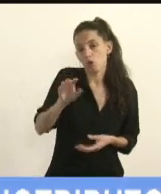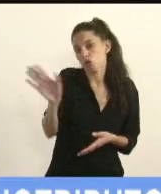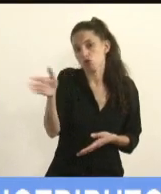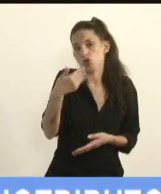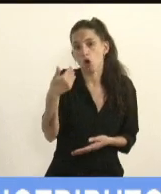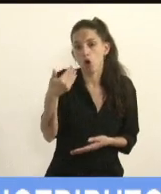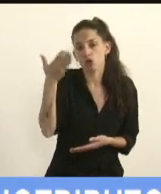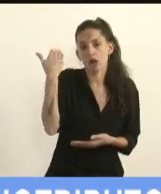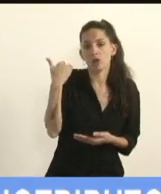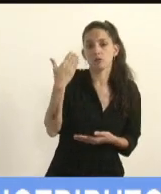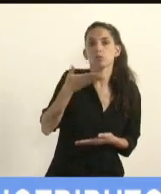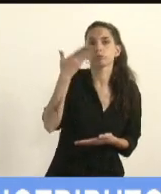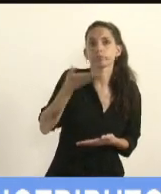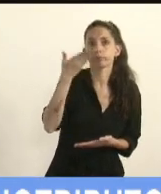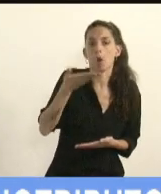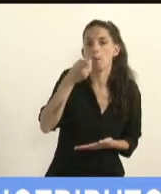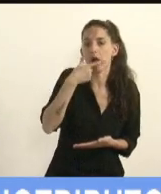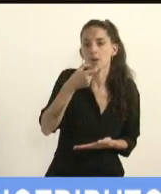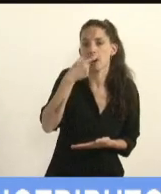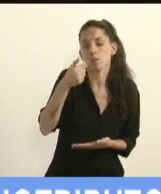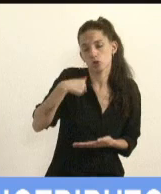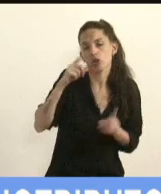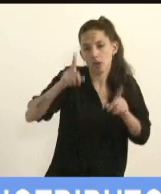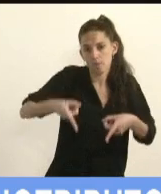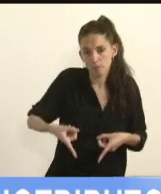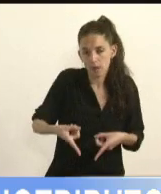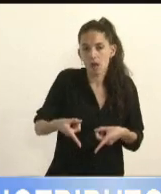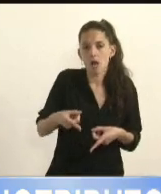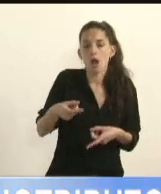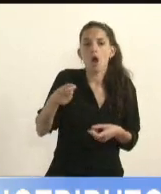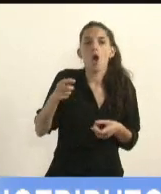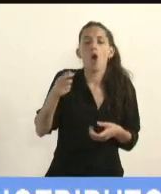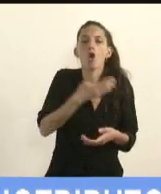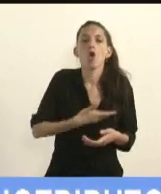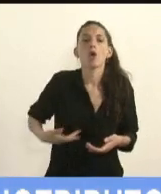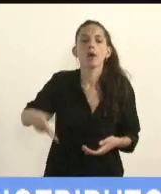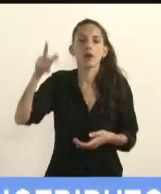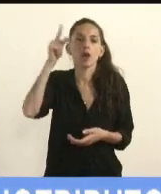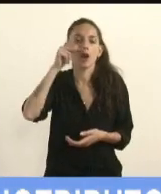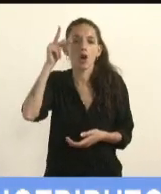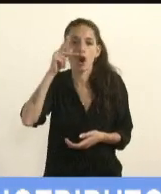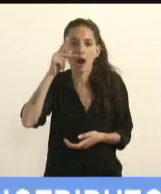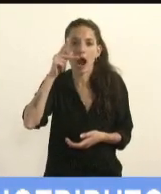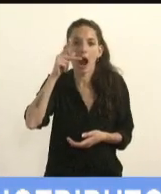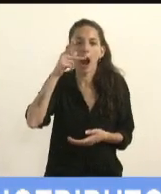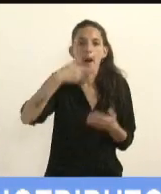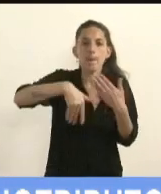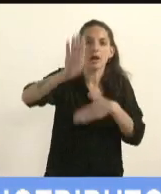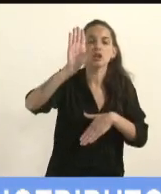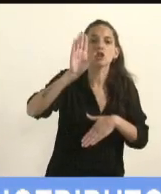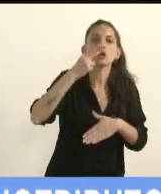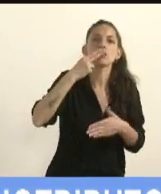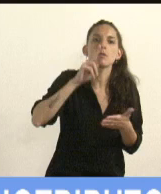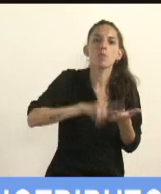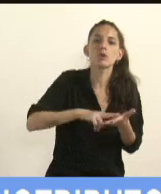lo que lo nombran ustedes, que el gobierno de los CAF es el gobierno que más impuestos cobró en la historia. Y hay